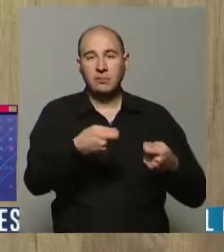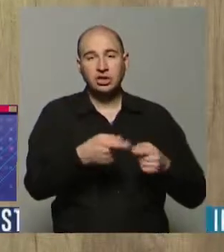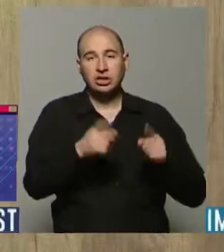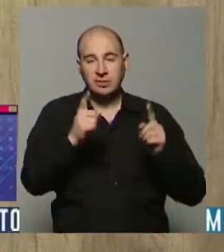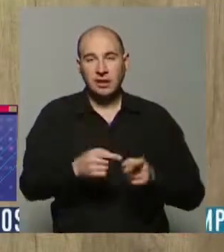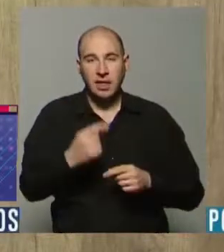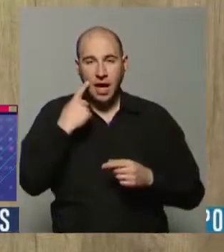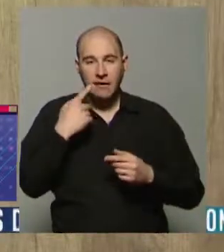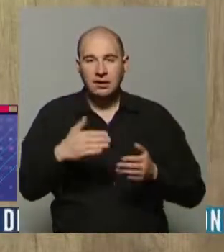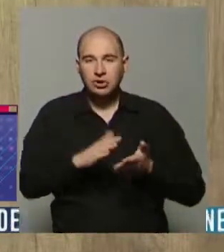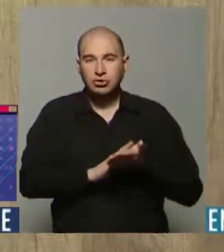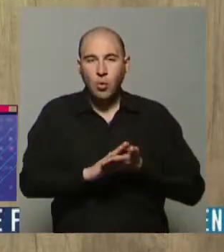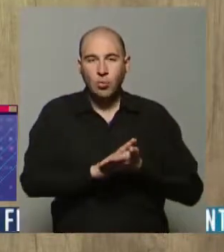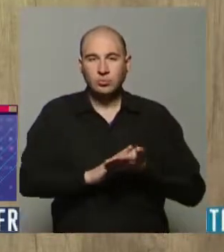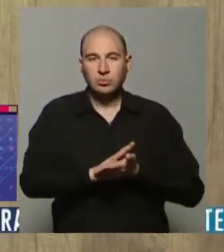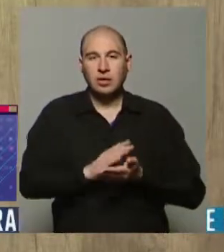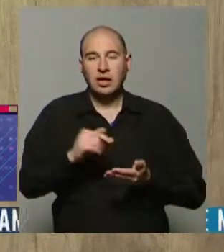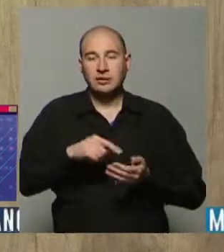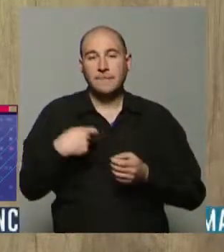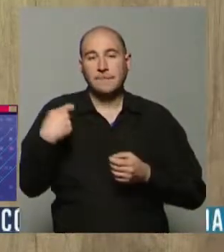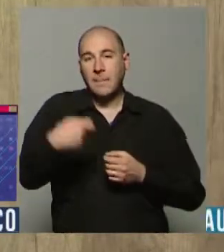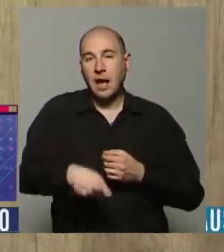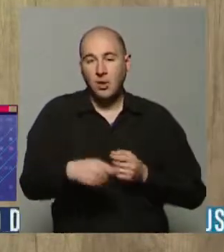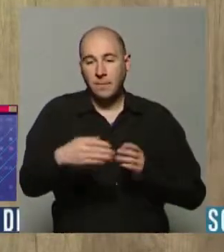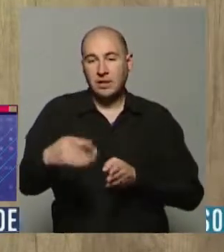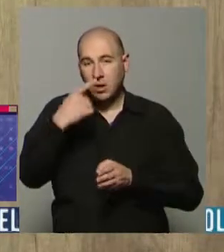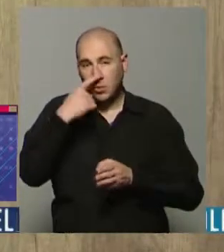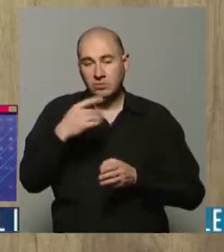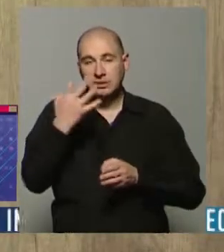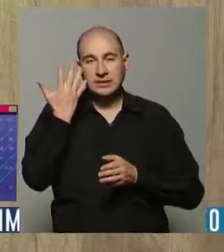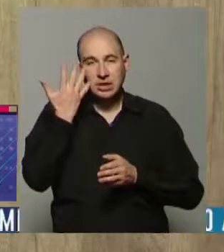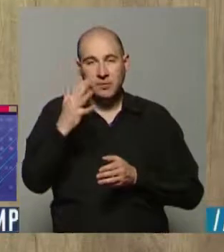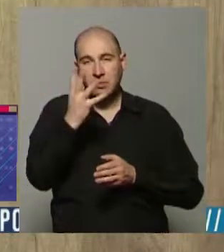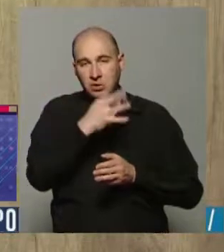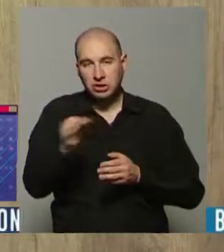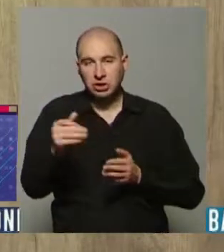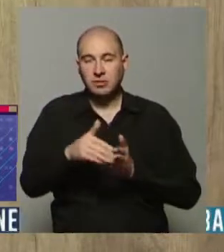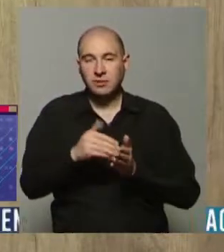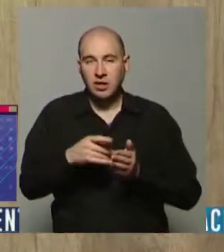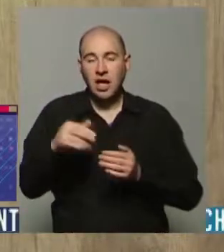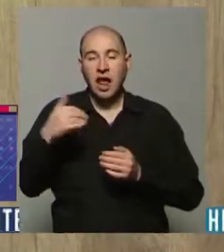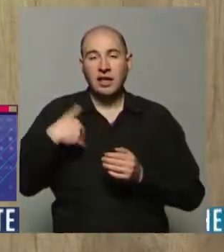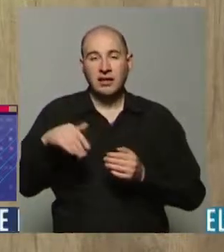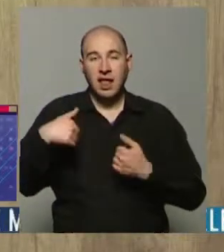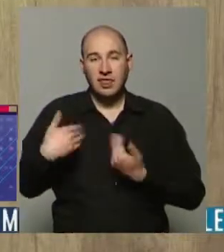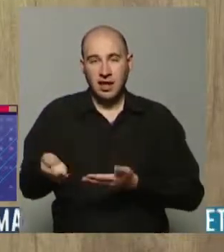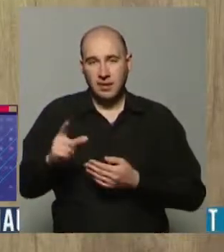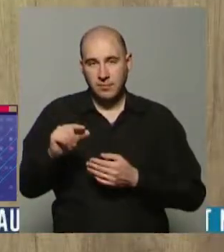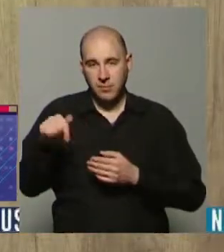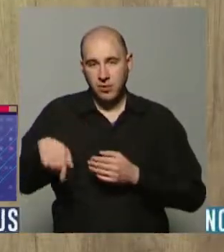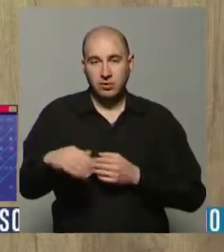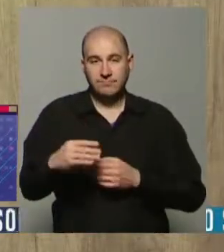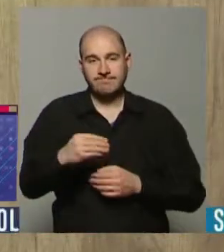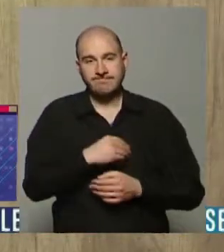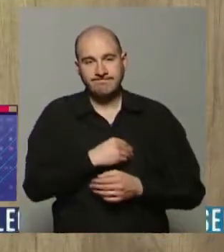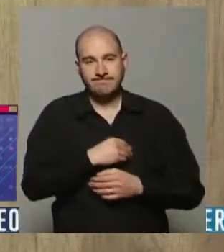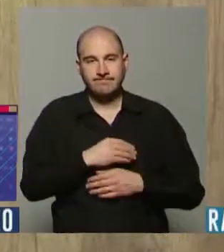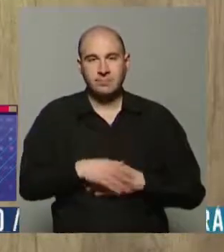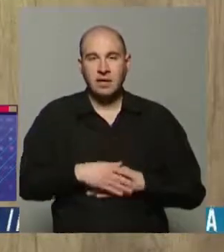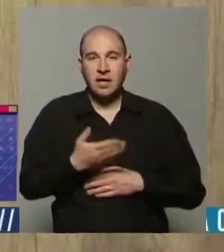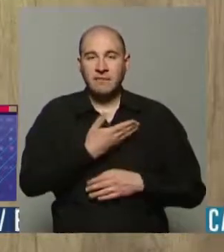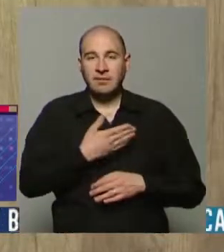caso, el presidente de la Nación, junto con el titular del Banco Central y el ministro Lacunza, decidieron viajar a